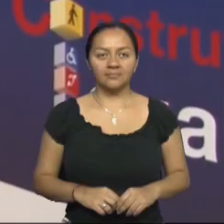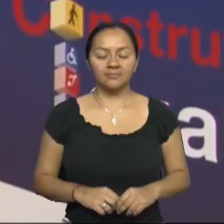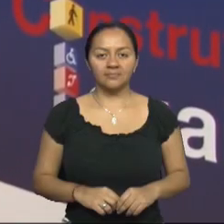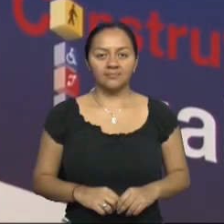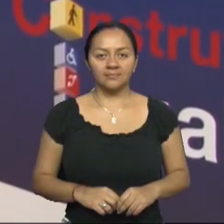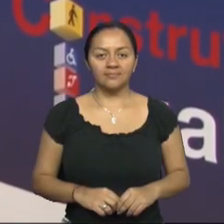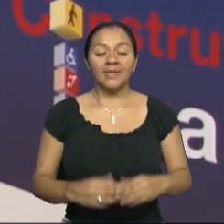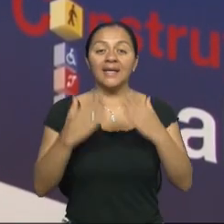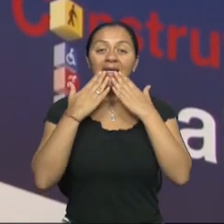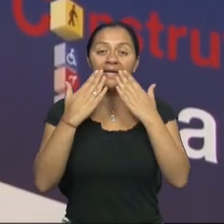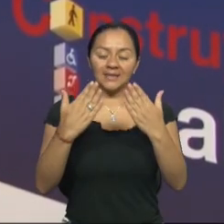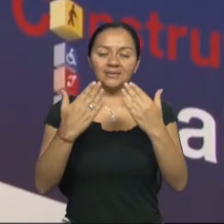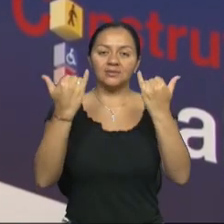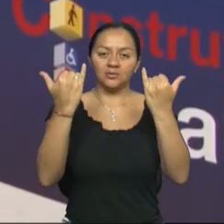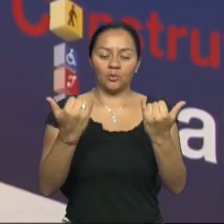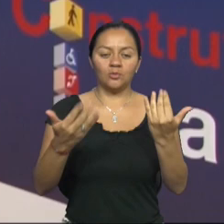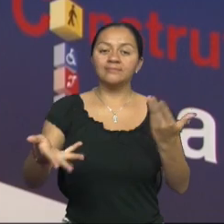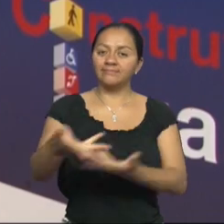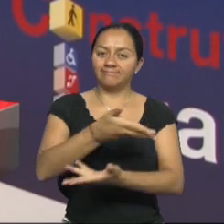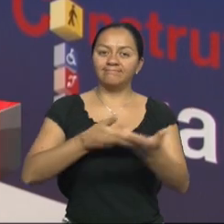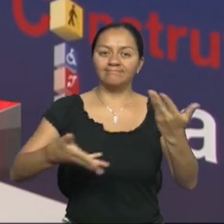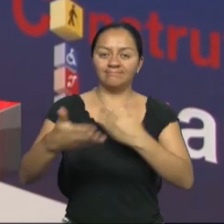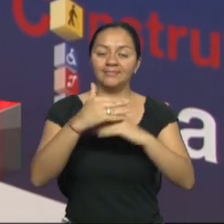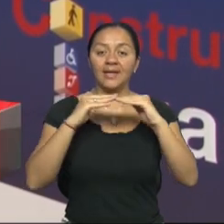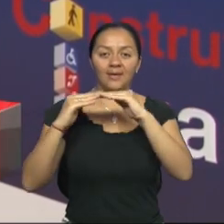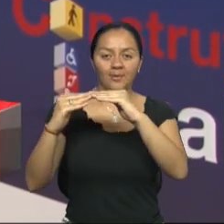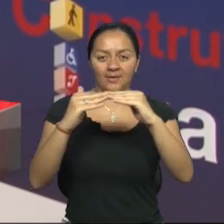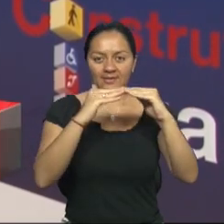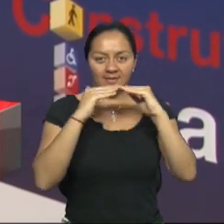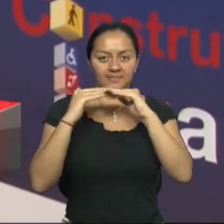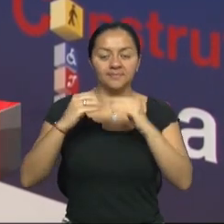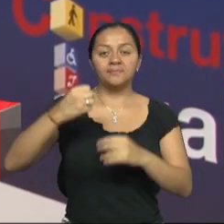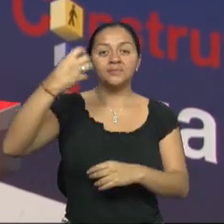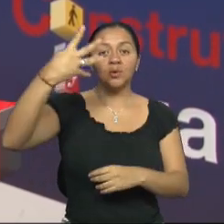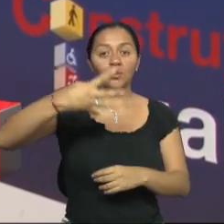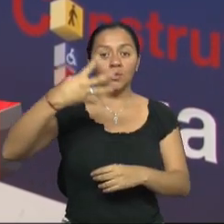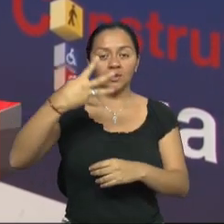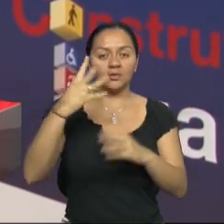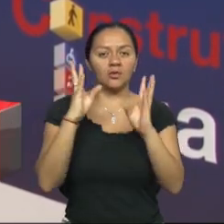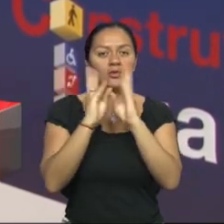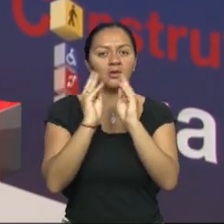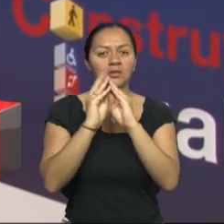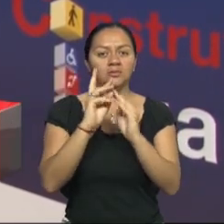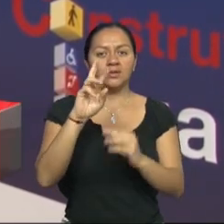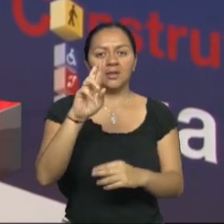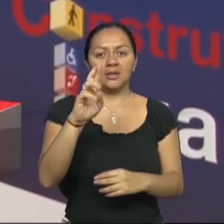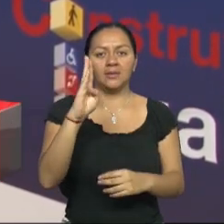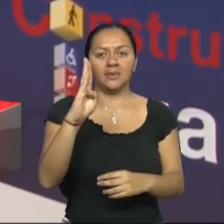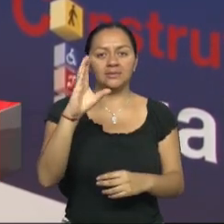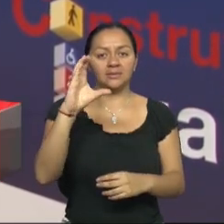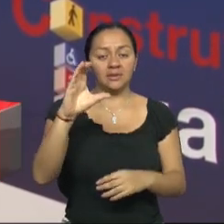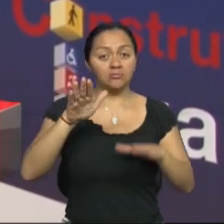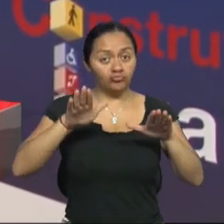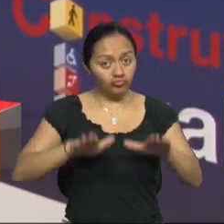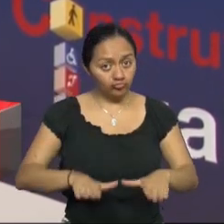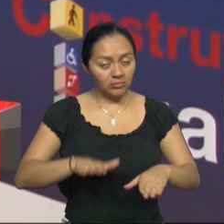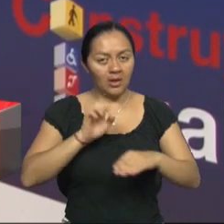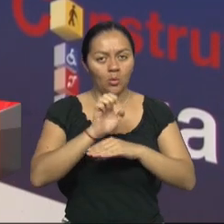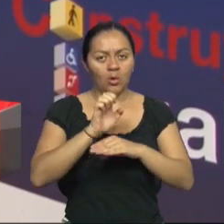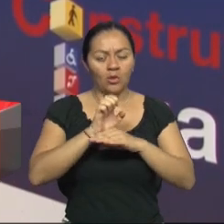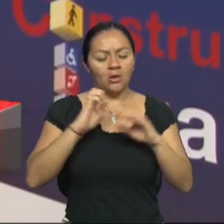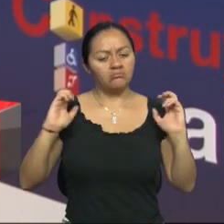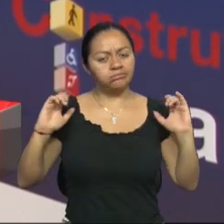por compartir con nosotros en este su espacio Construyendo Igualdad. El cuarto Congreso de Rehabilitación Basada en la Comunidad realizado en nuestro país aglutinó a